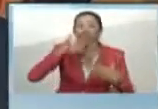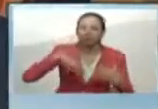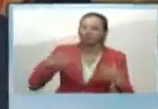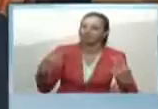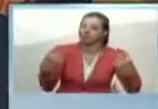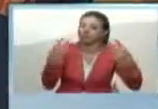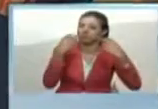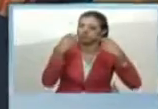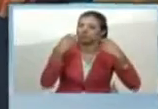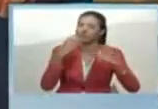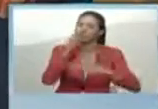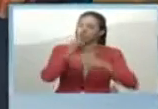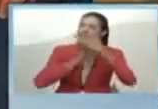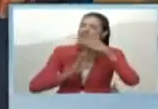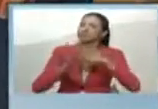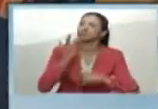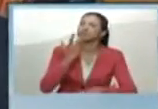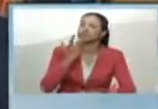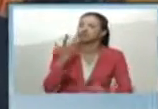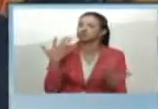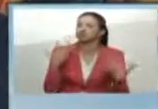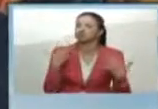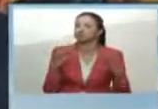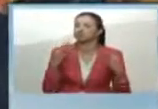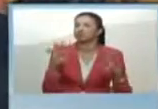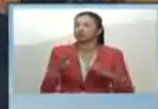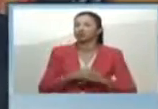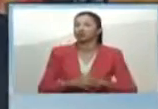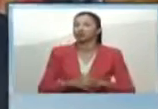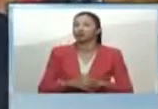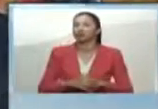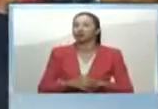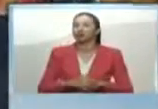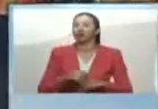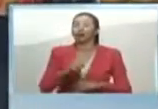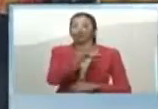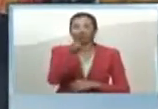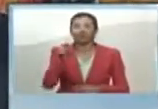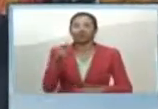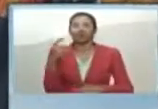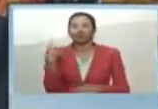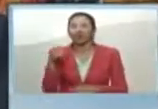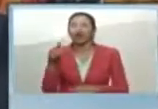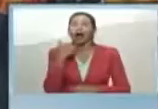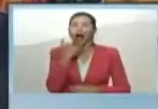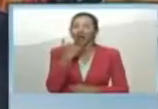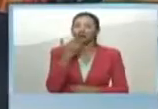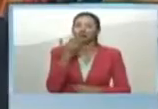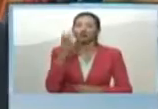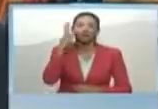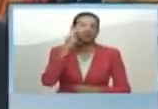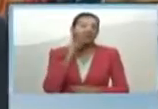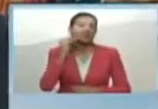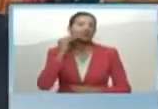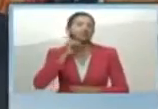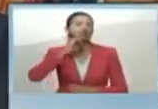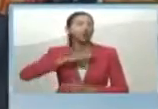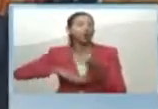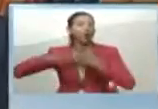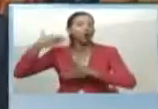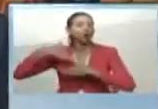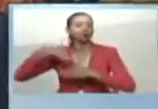humilde, modesta, gente que tiene una historia de lucha grande, campesinos, trabajadores, personas con